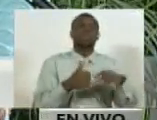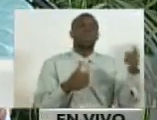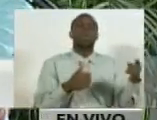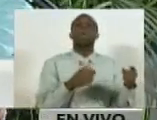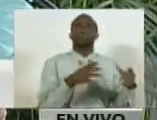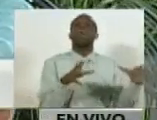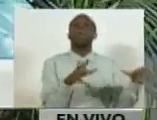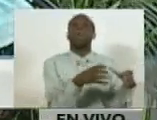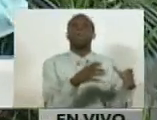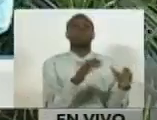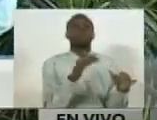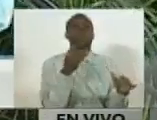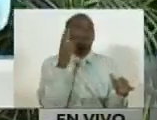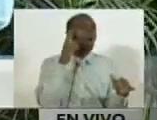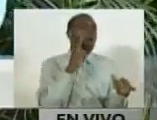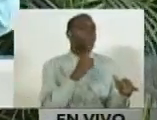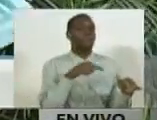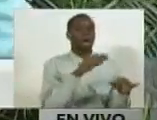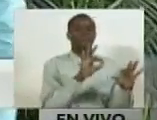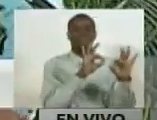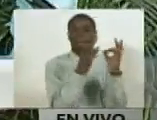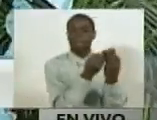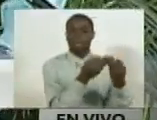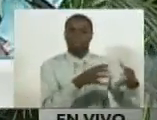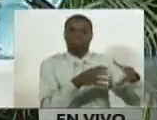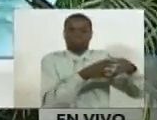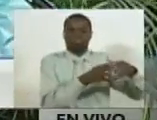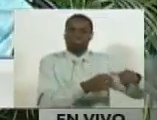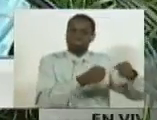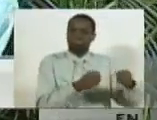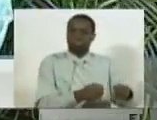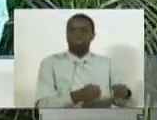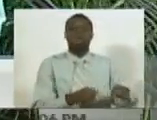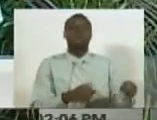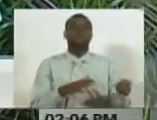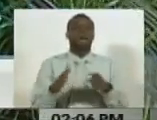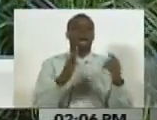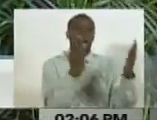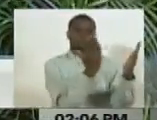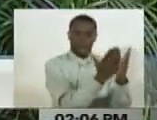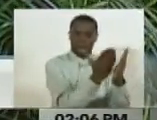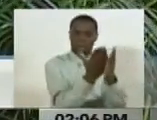familia. Consolidar la vida interna.